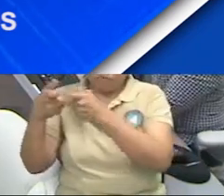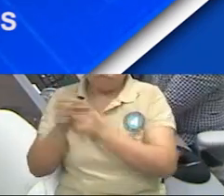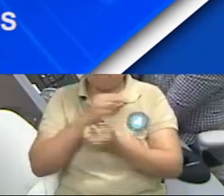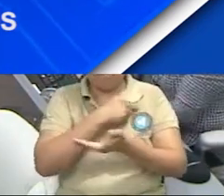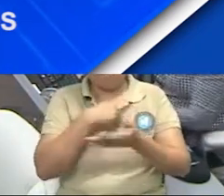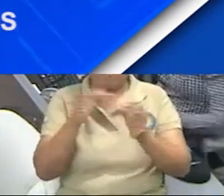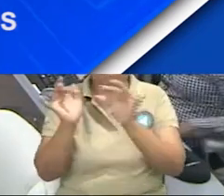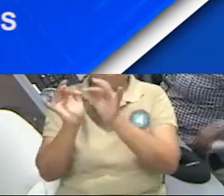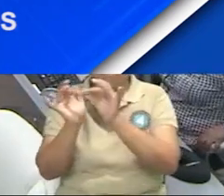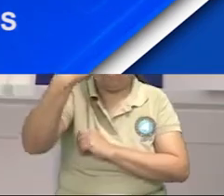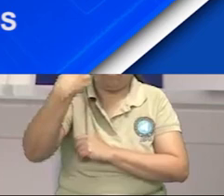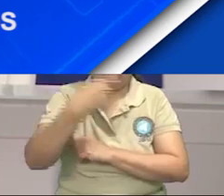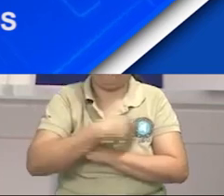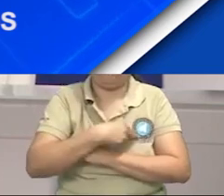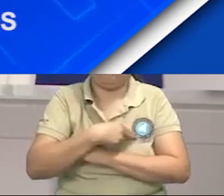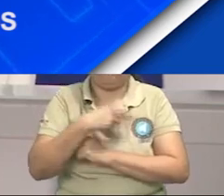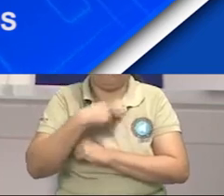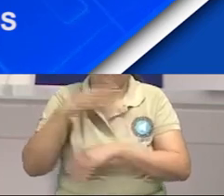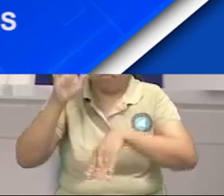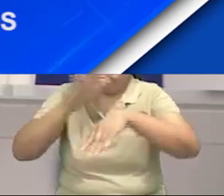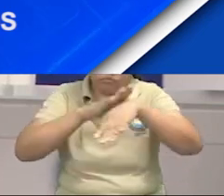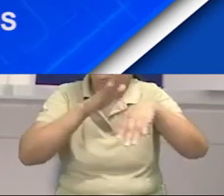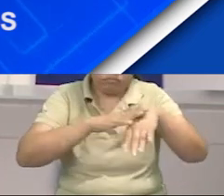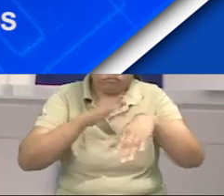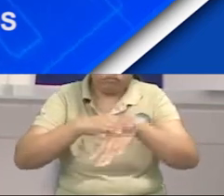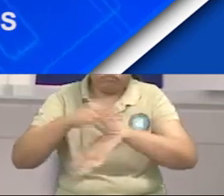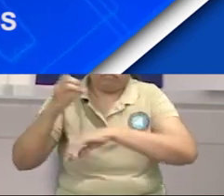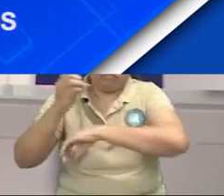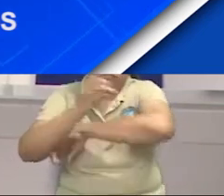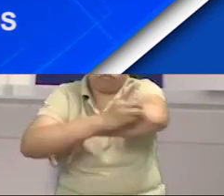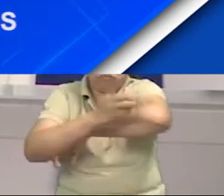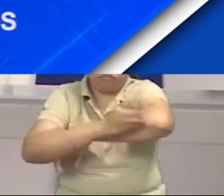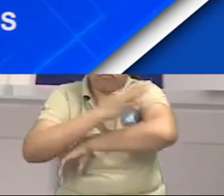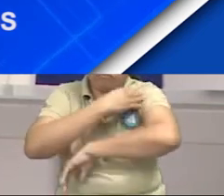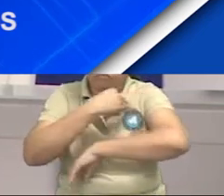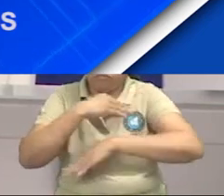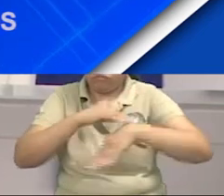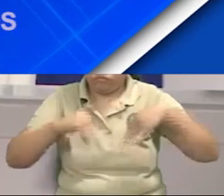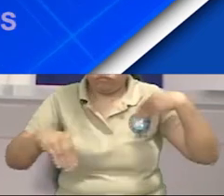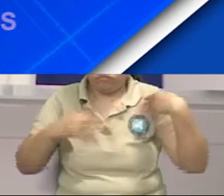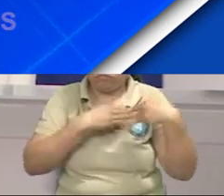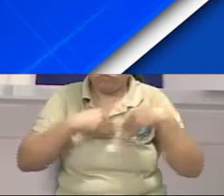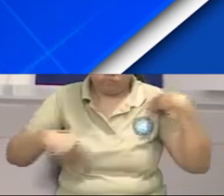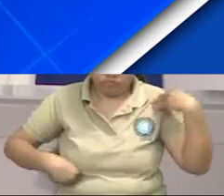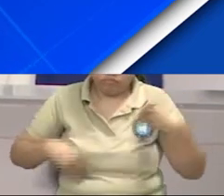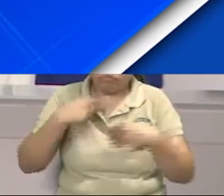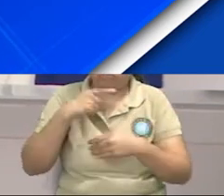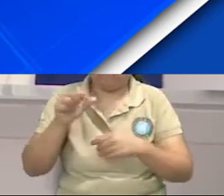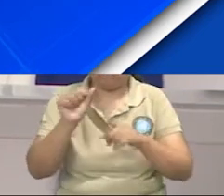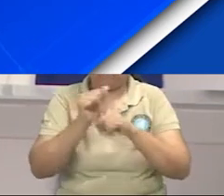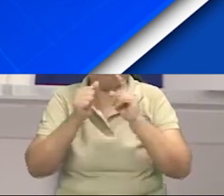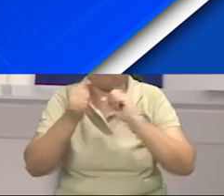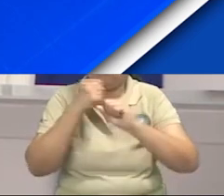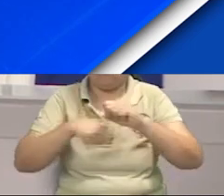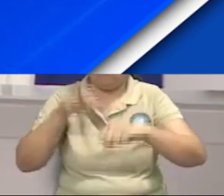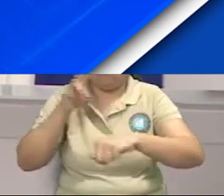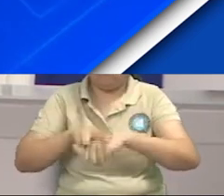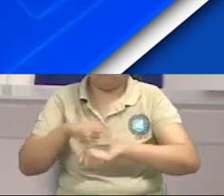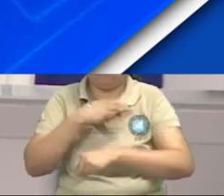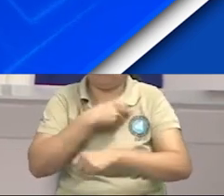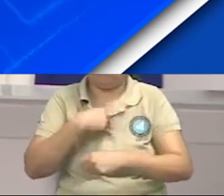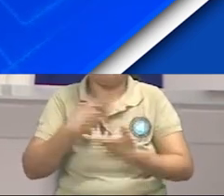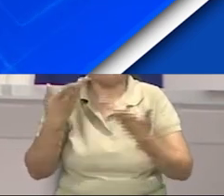de candidatos convocar al presidente en la República y a los diputados diputadas de la asamblea nacional